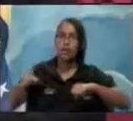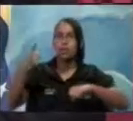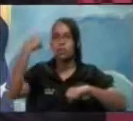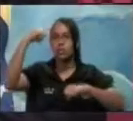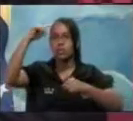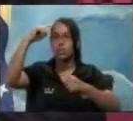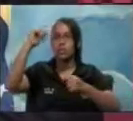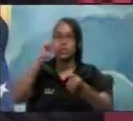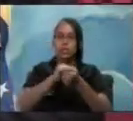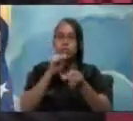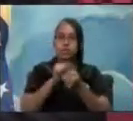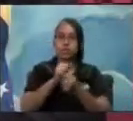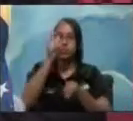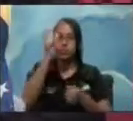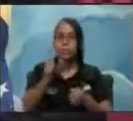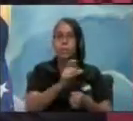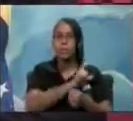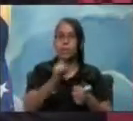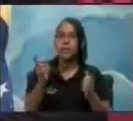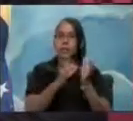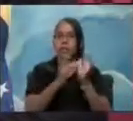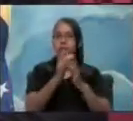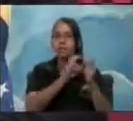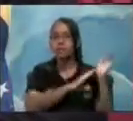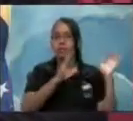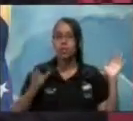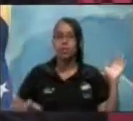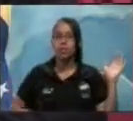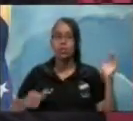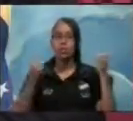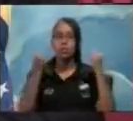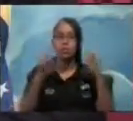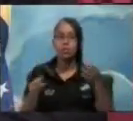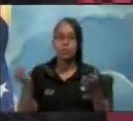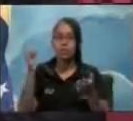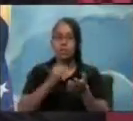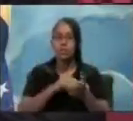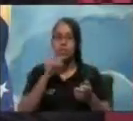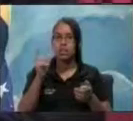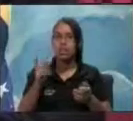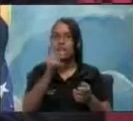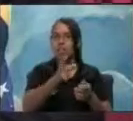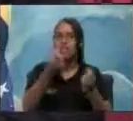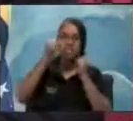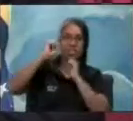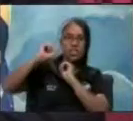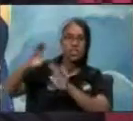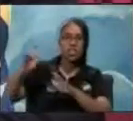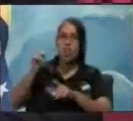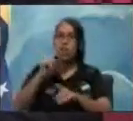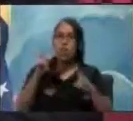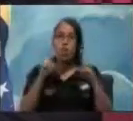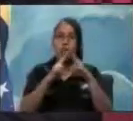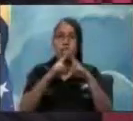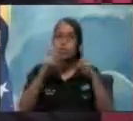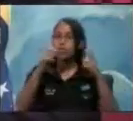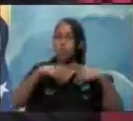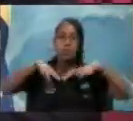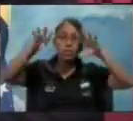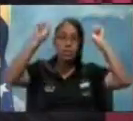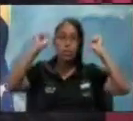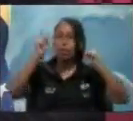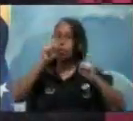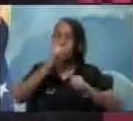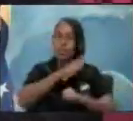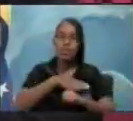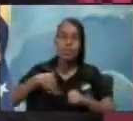ignorancia crucificaron a Jesús. Muchas veces la gente ignora, la gente desconoce, no entienden, no quieren